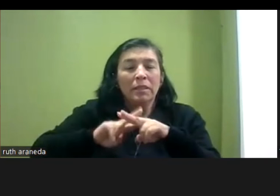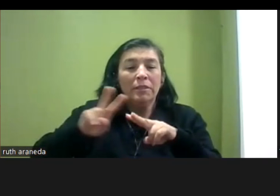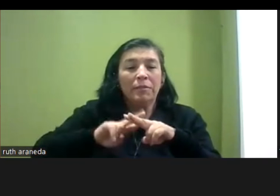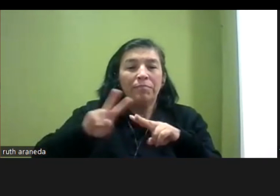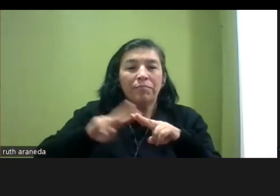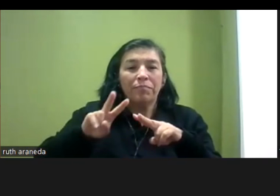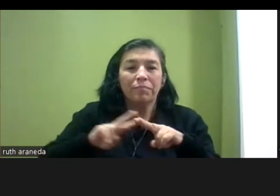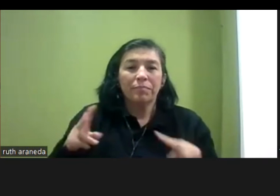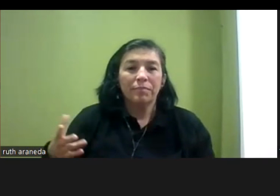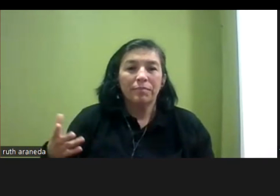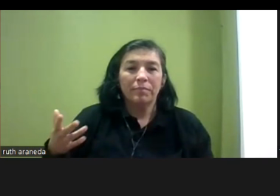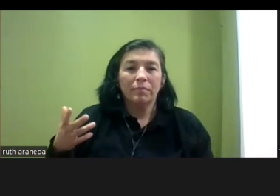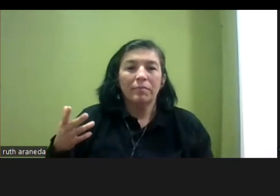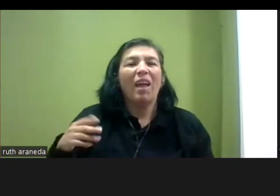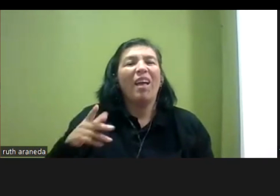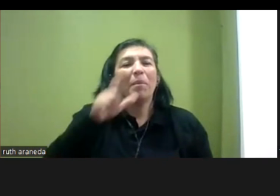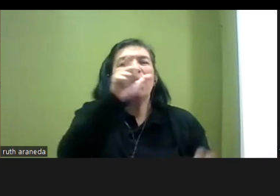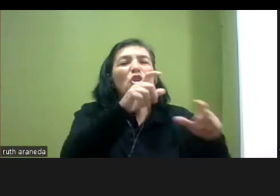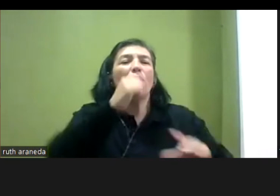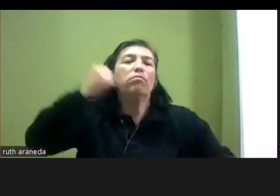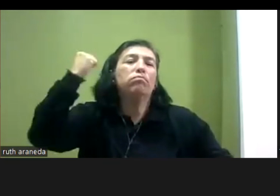se realizaban sacrificios humanos